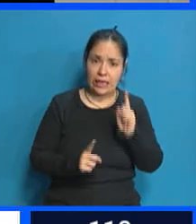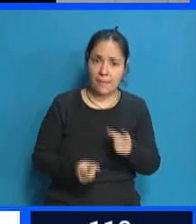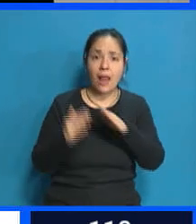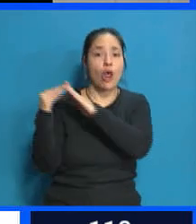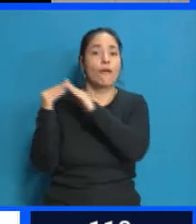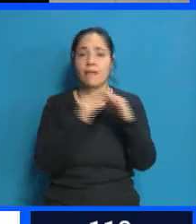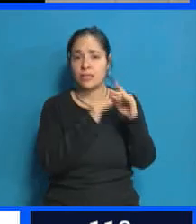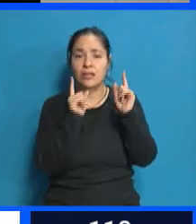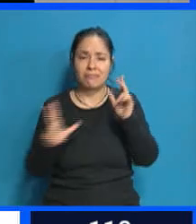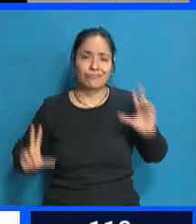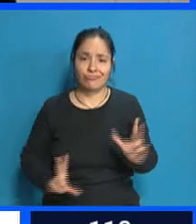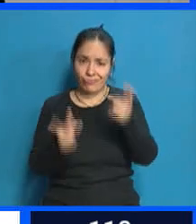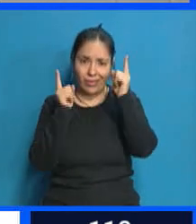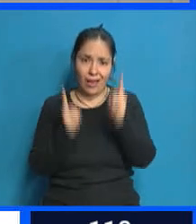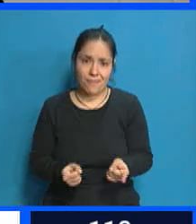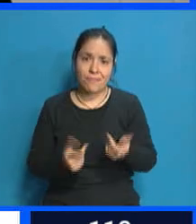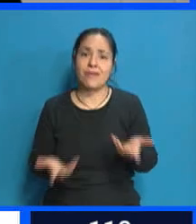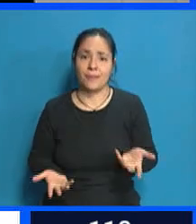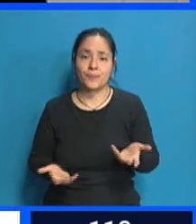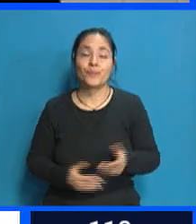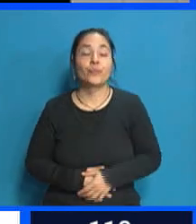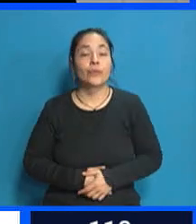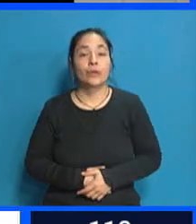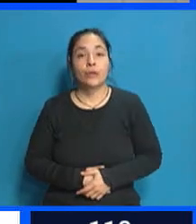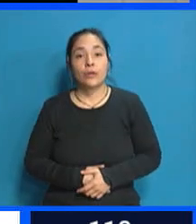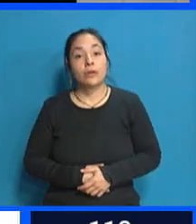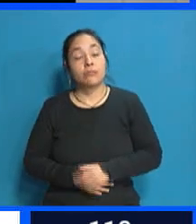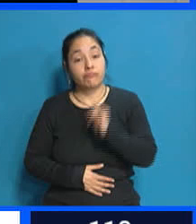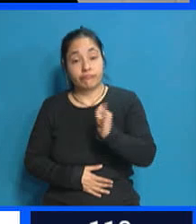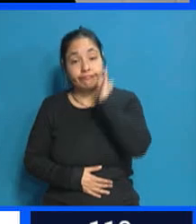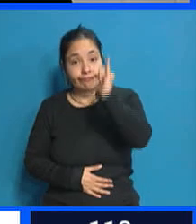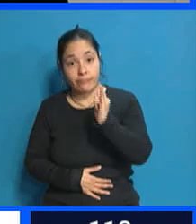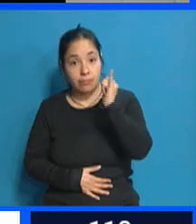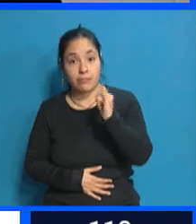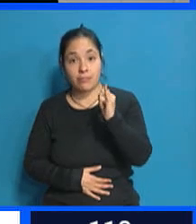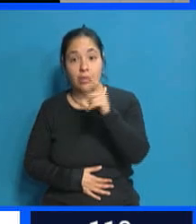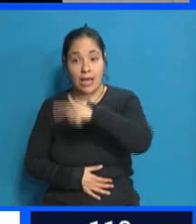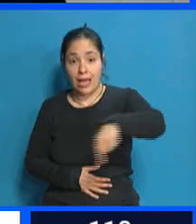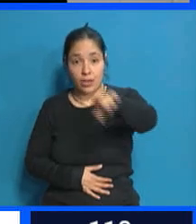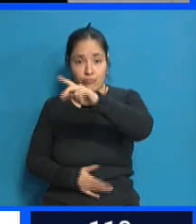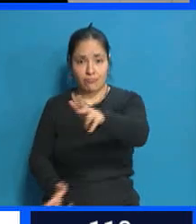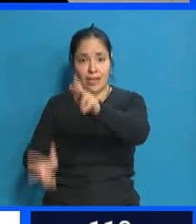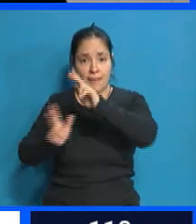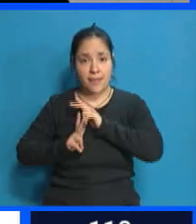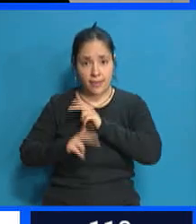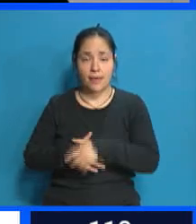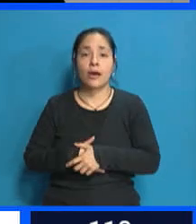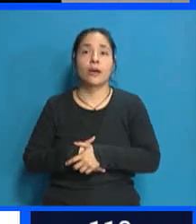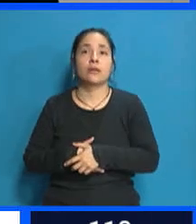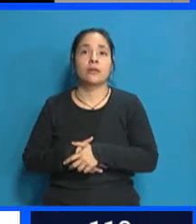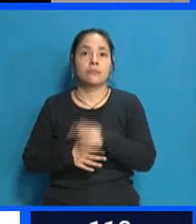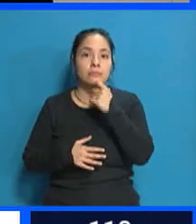vecinos también muy enojados, pero sí remarcar que muchos de ellos me dijeron que no quieren